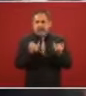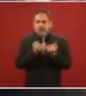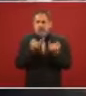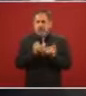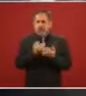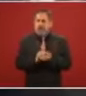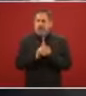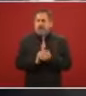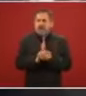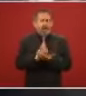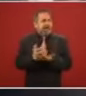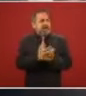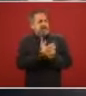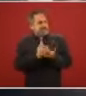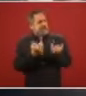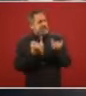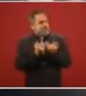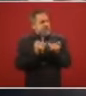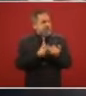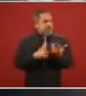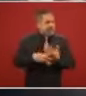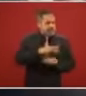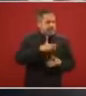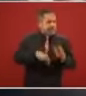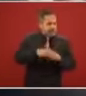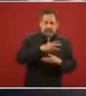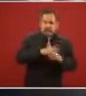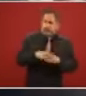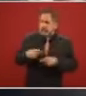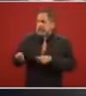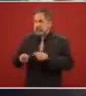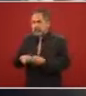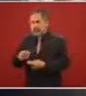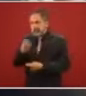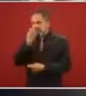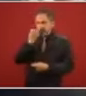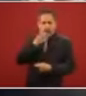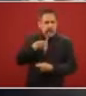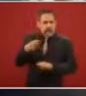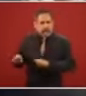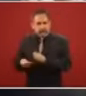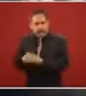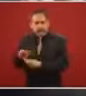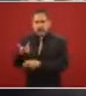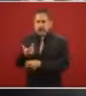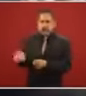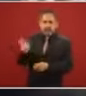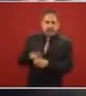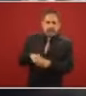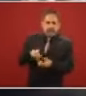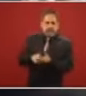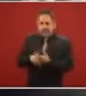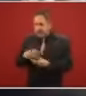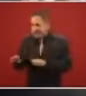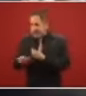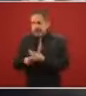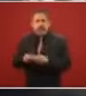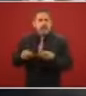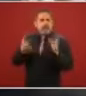semejantes para equipar escuelas, para terminar de equipar a los hospitales,